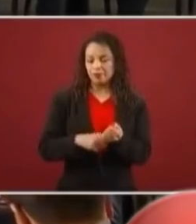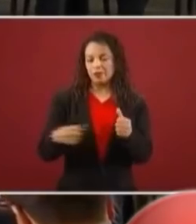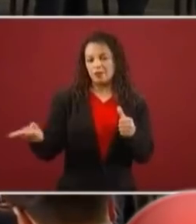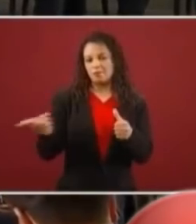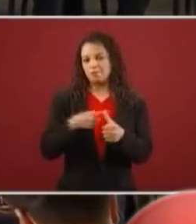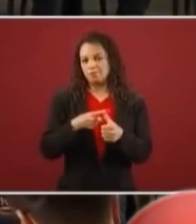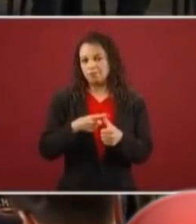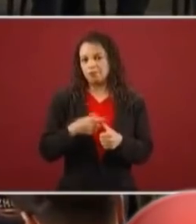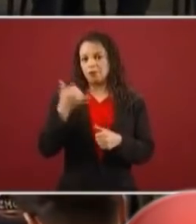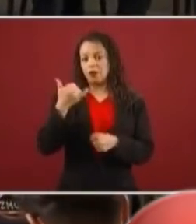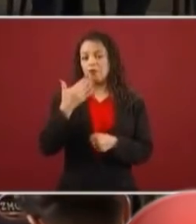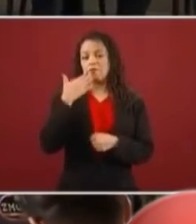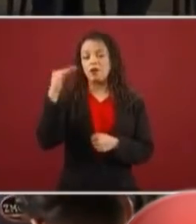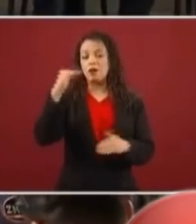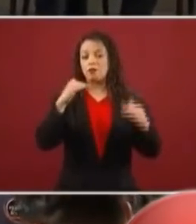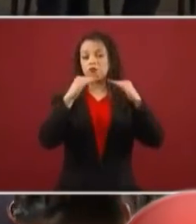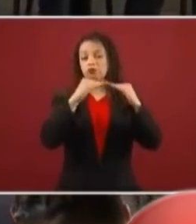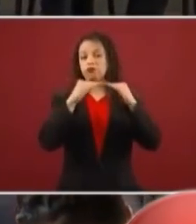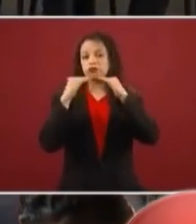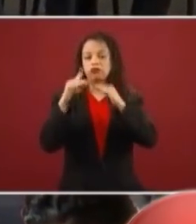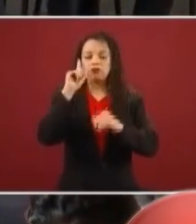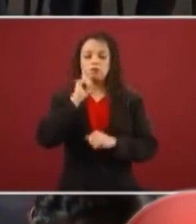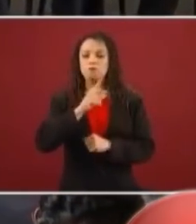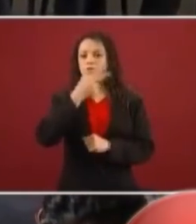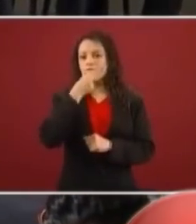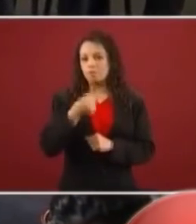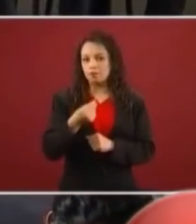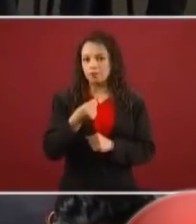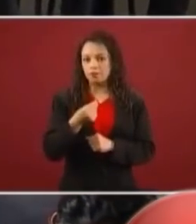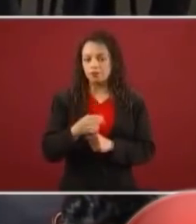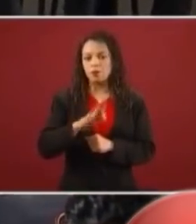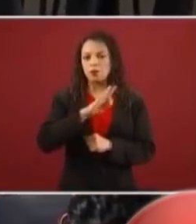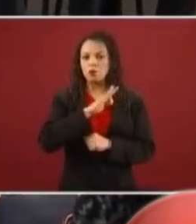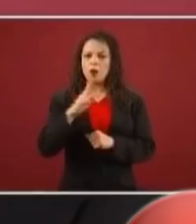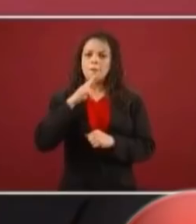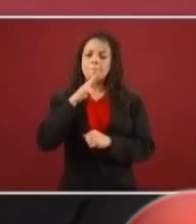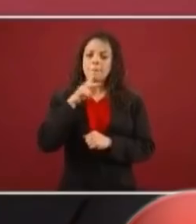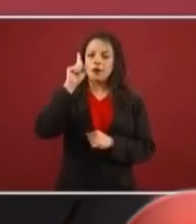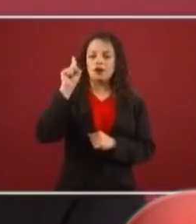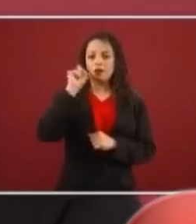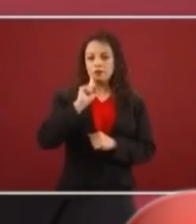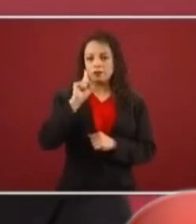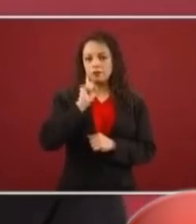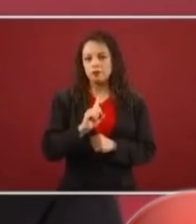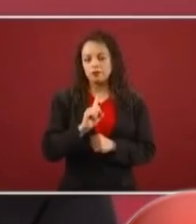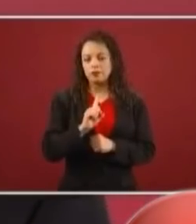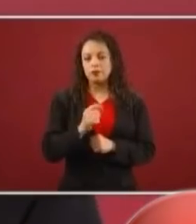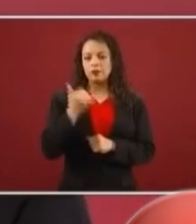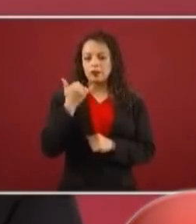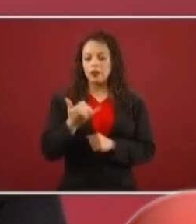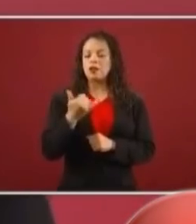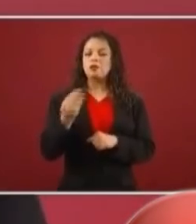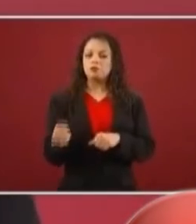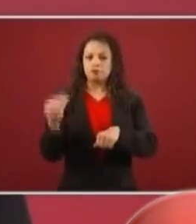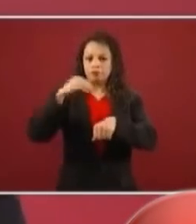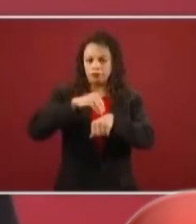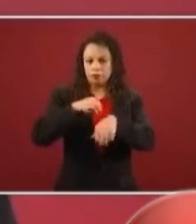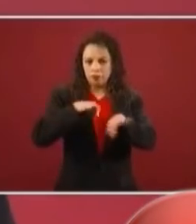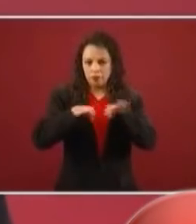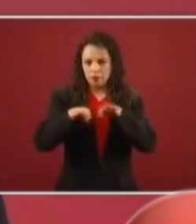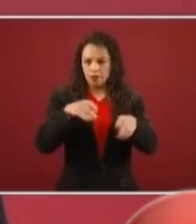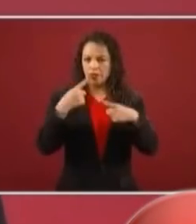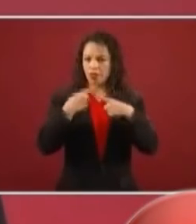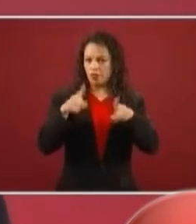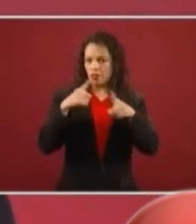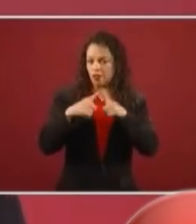de género, para que tengamos más y mejores mujeres en más y mejores cargos. Pero